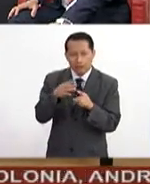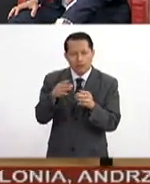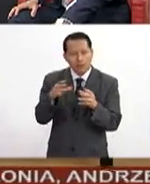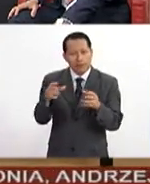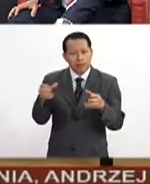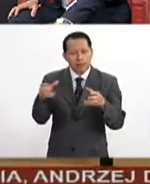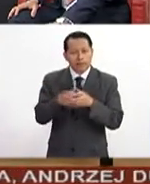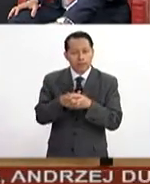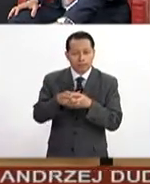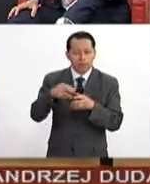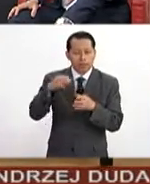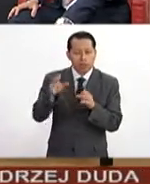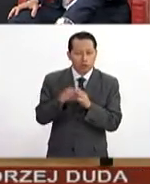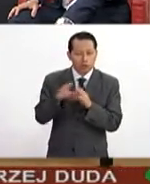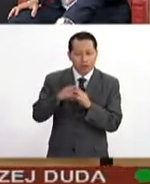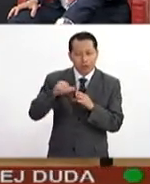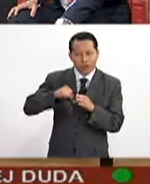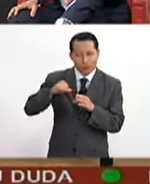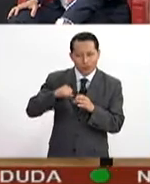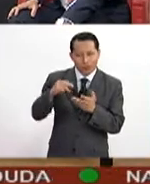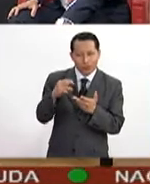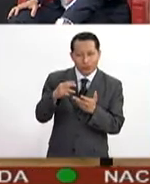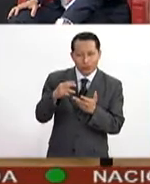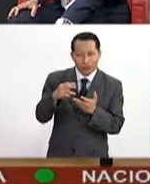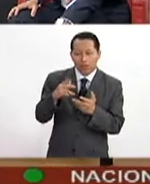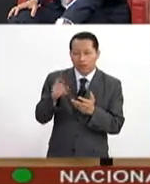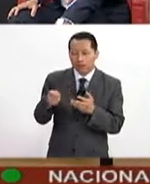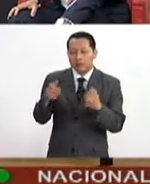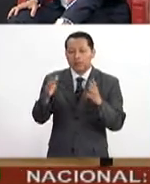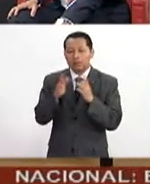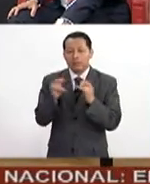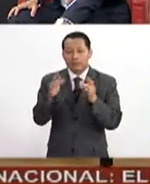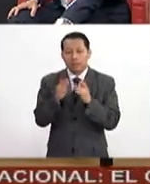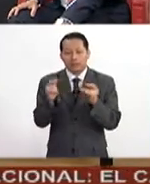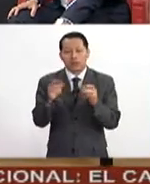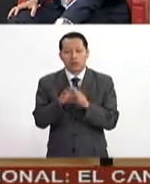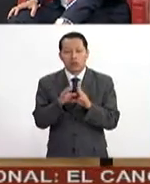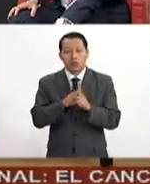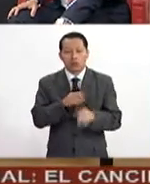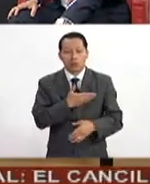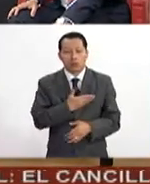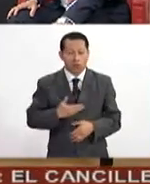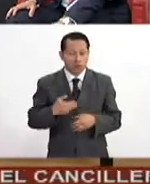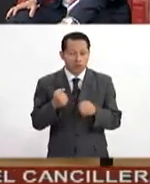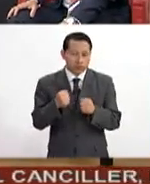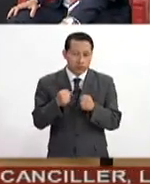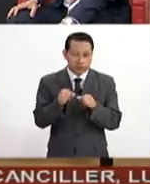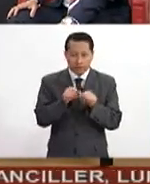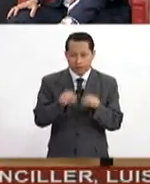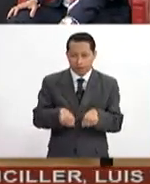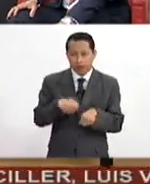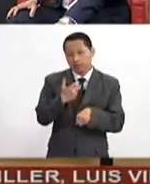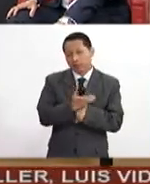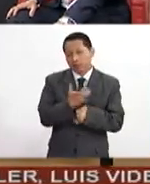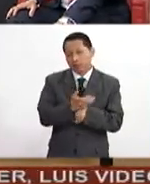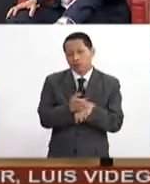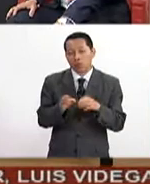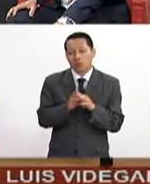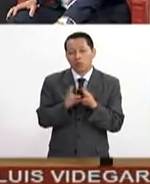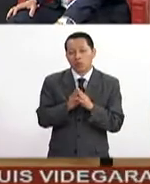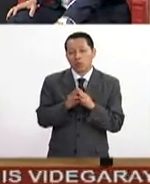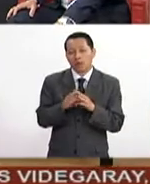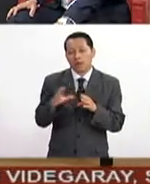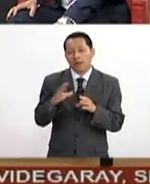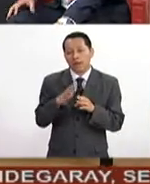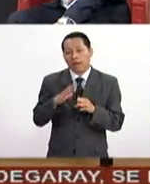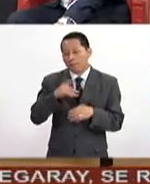parlamentario monarquista. En Francia, un presidencialista con un sistema electoral muy fortalecido, y en Estados Unidos, pues